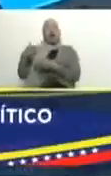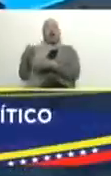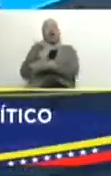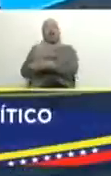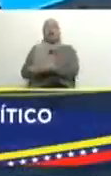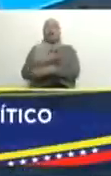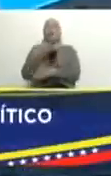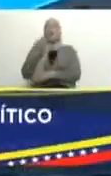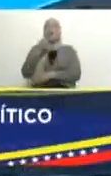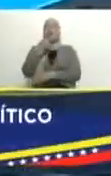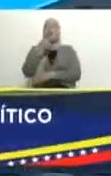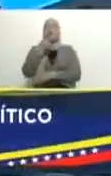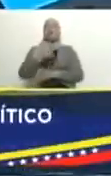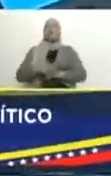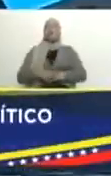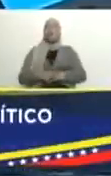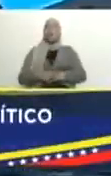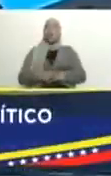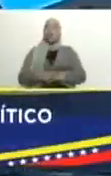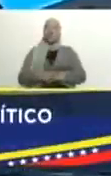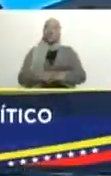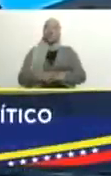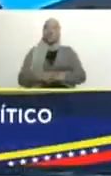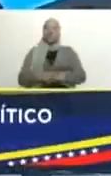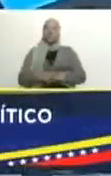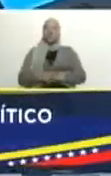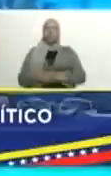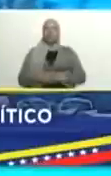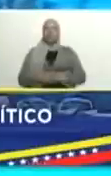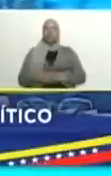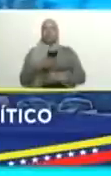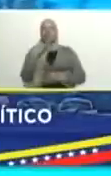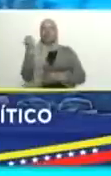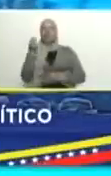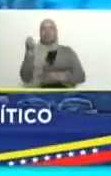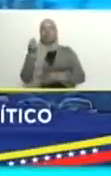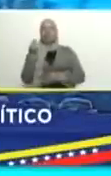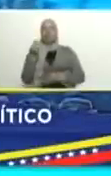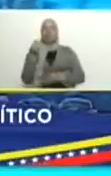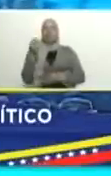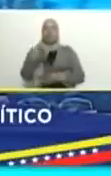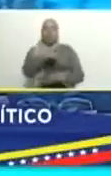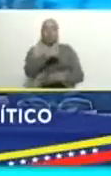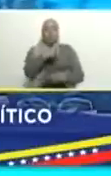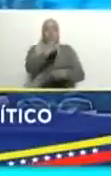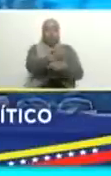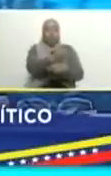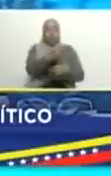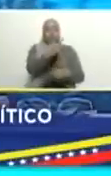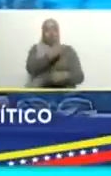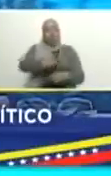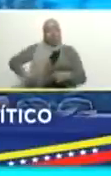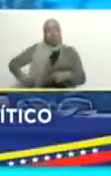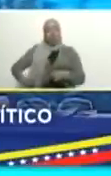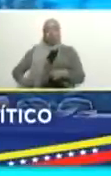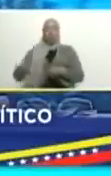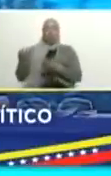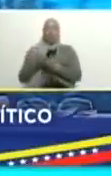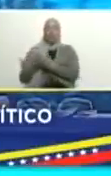Yo conocí a Mervin hace 10 años, un poco más. Un chamito, recién graduado de la ULA, venía de ser presidente del